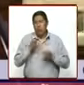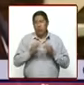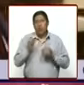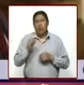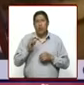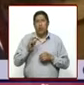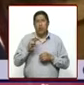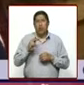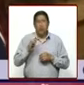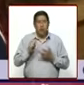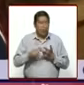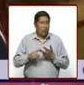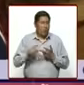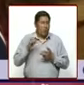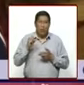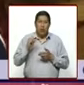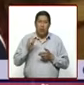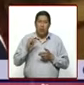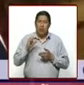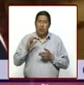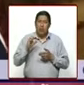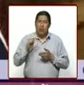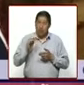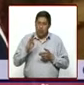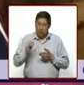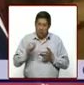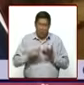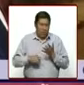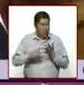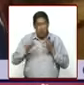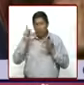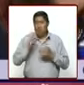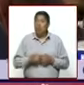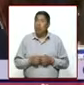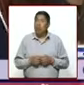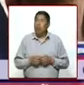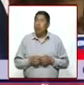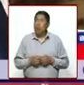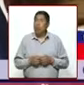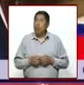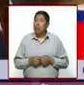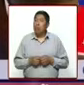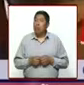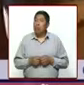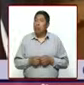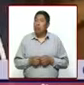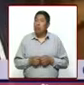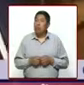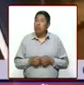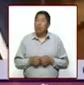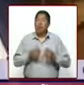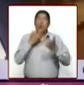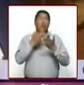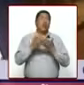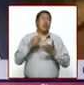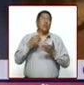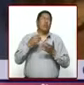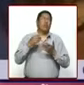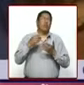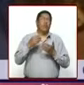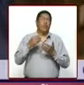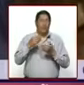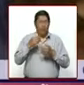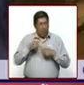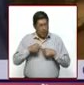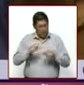Sancata, de Sacaba, de Eva y de muchos más que tiene que seguir. ¿Cuál es el panorama para el señor Camacho? Bueno,